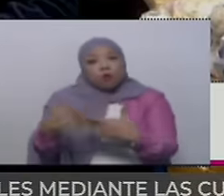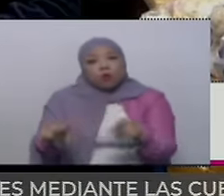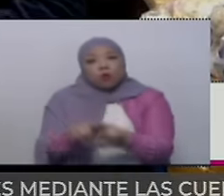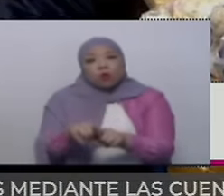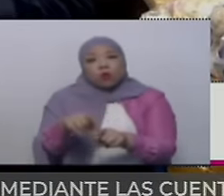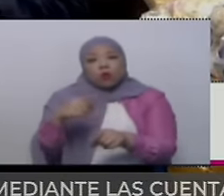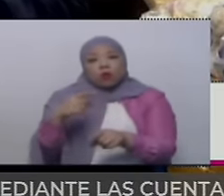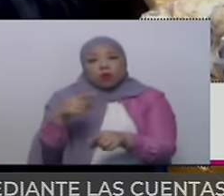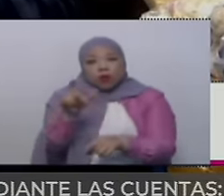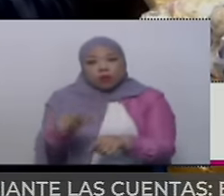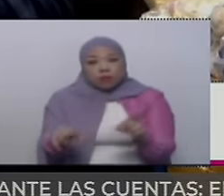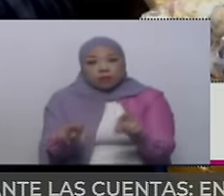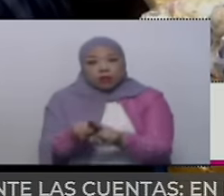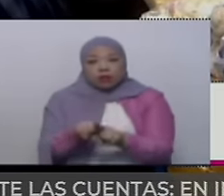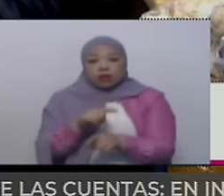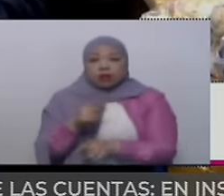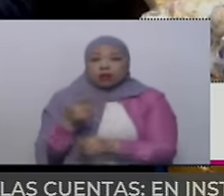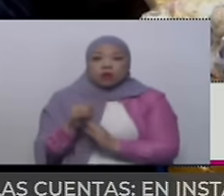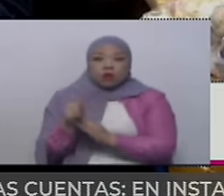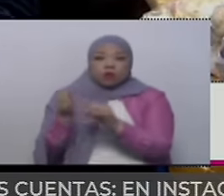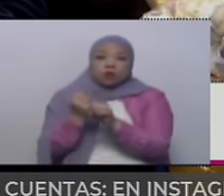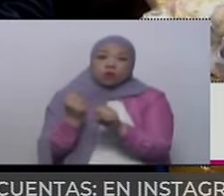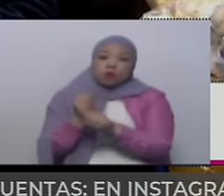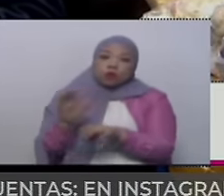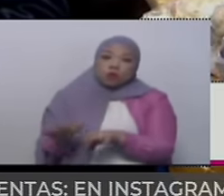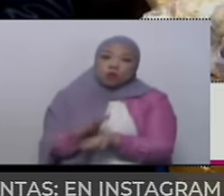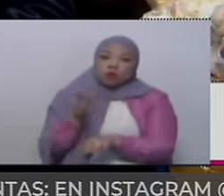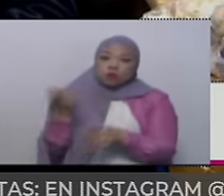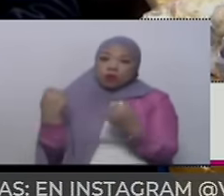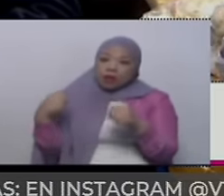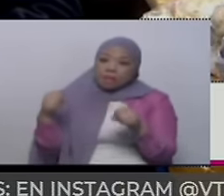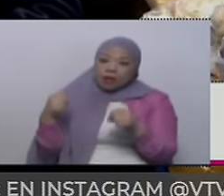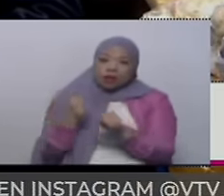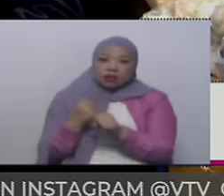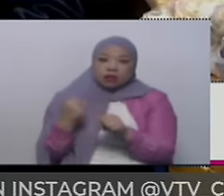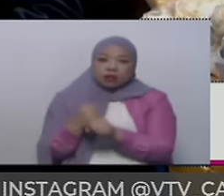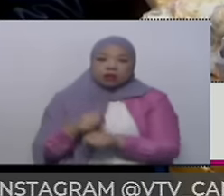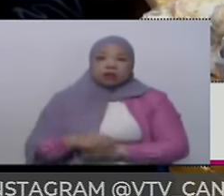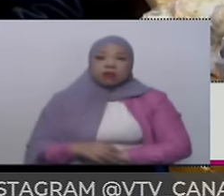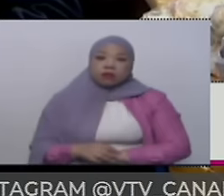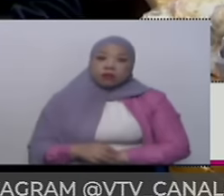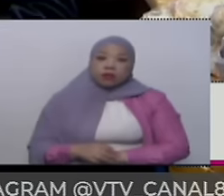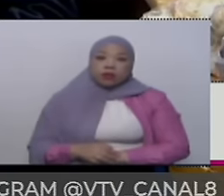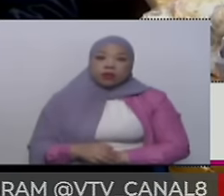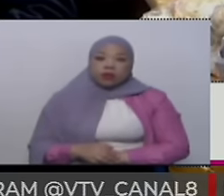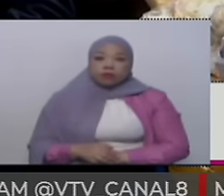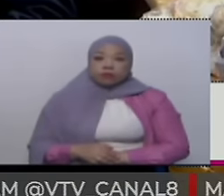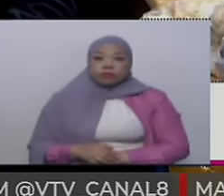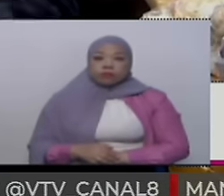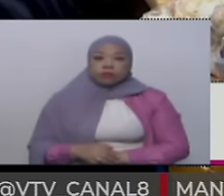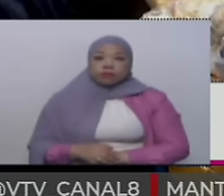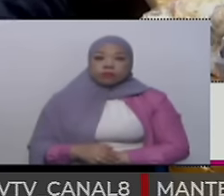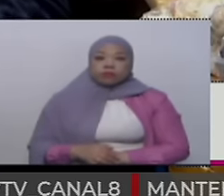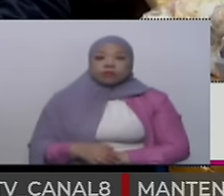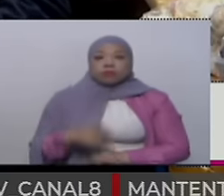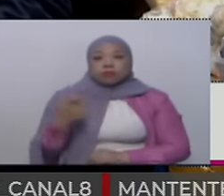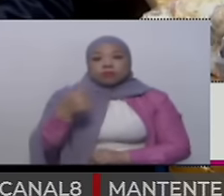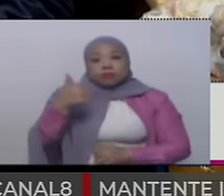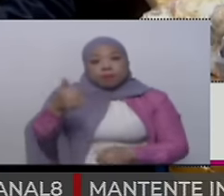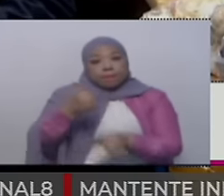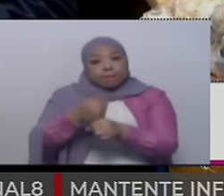instalándose. Diría que en un principio fue un ensayo, y la cosa ha caminado